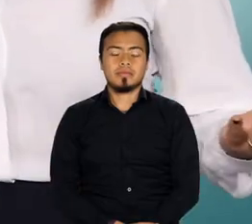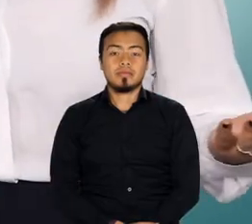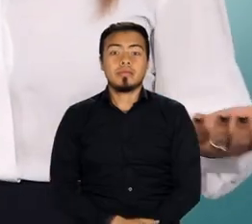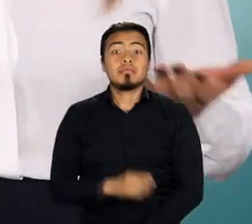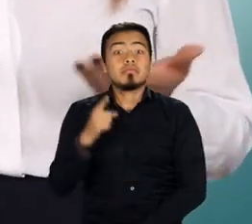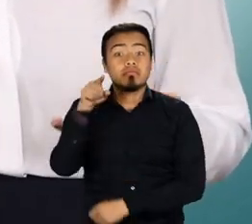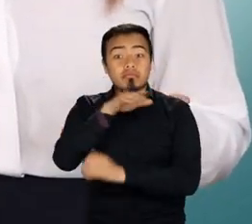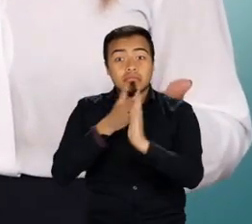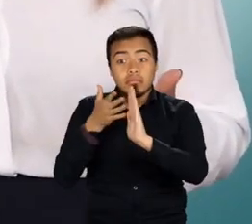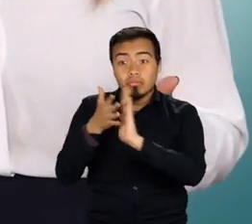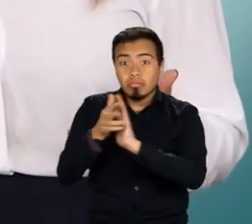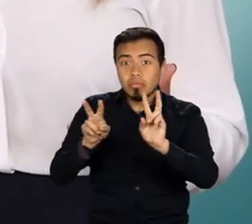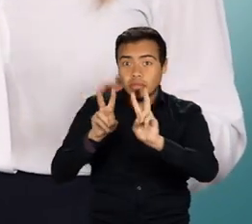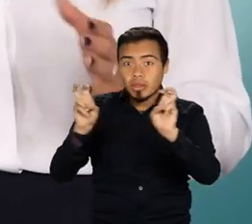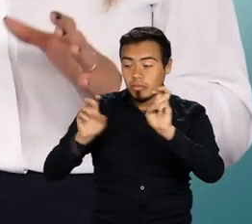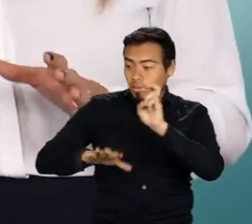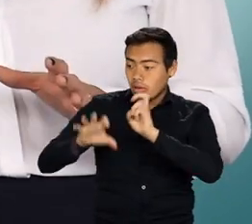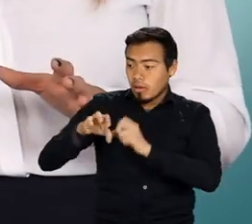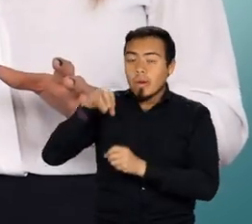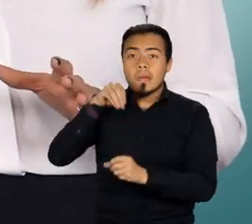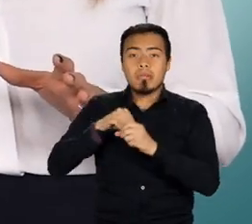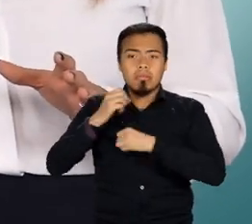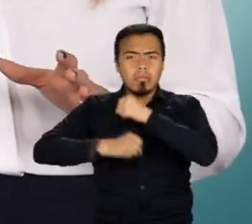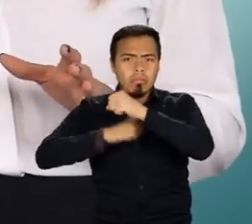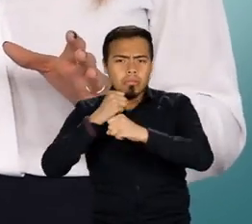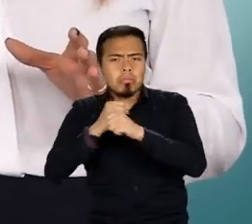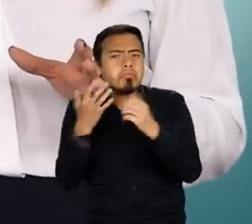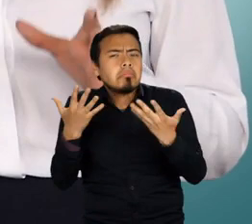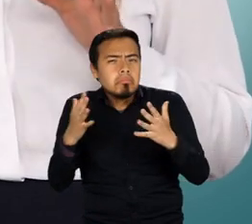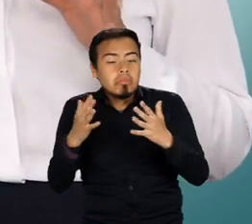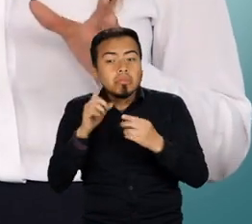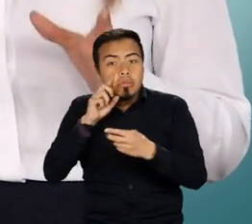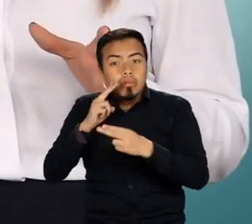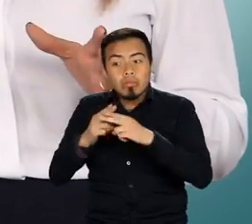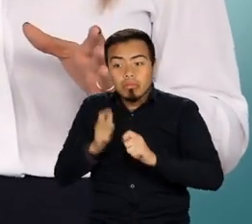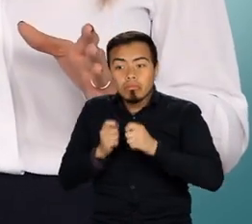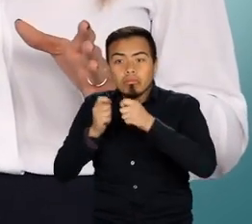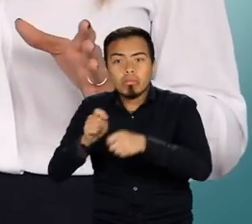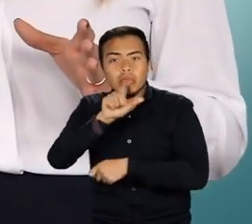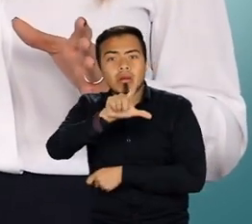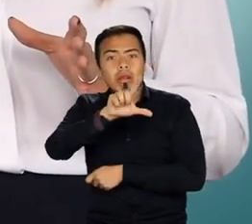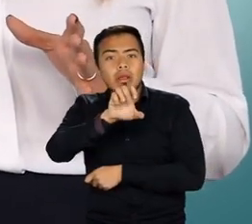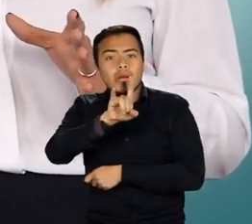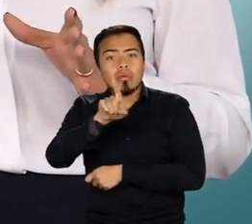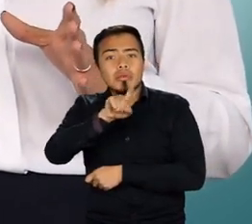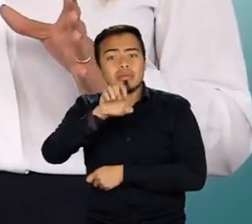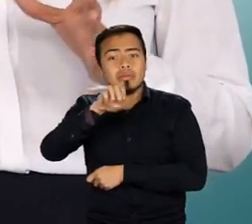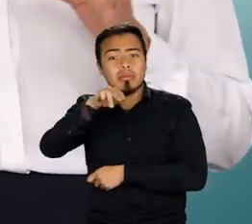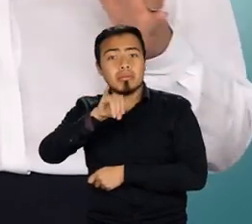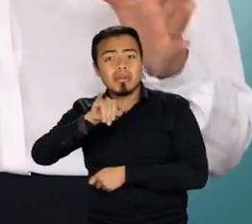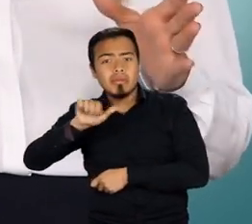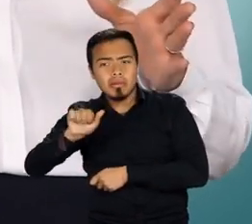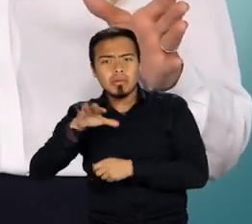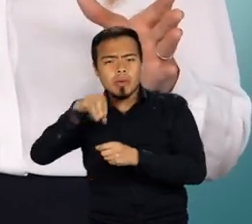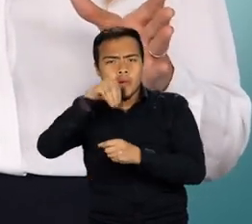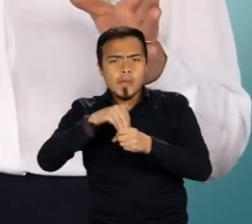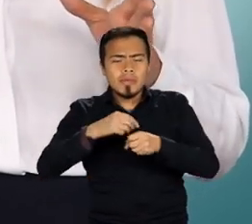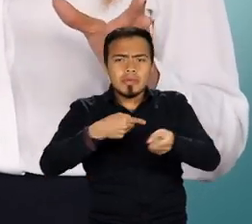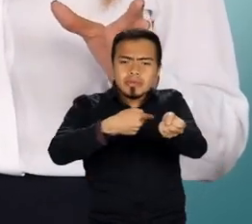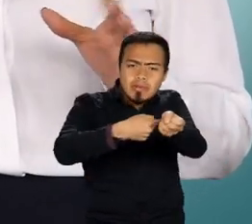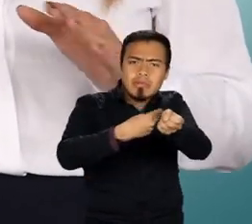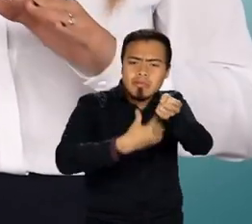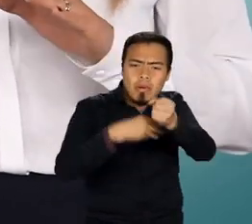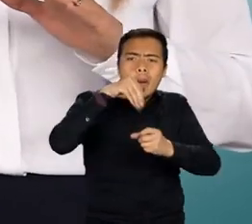Cuando hablamos del cáncer en la edad pediátrica, generalmente se conoce la leucemia como la que representa alrededor de una